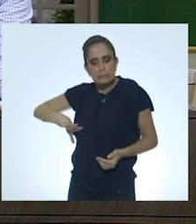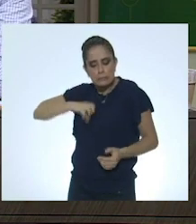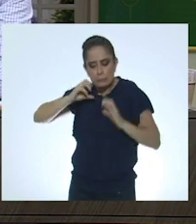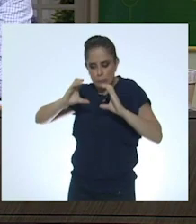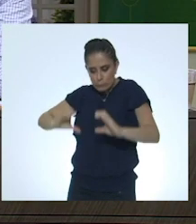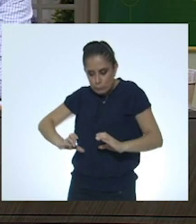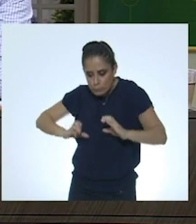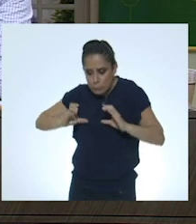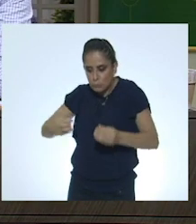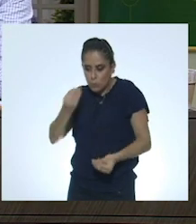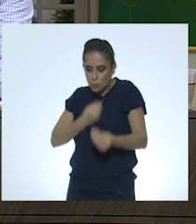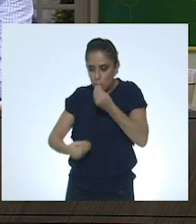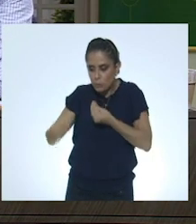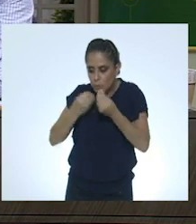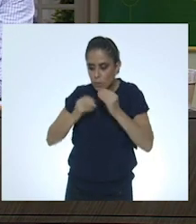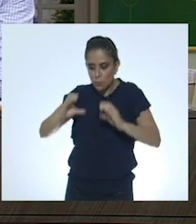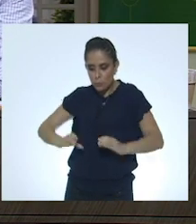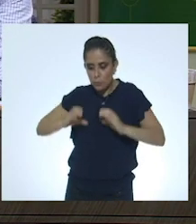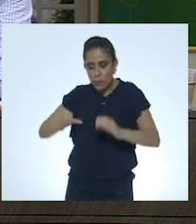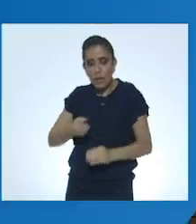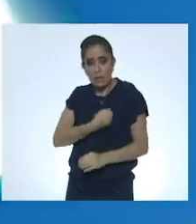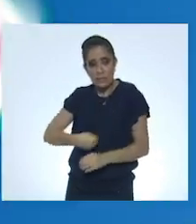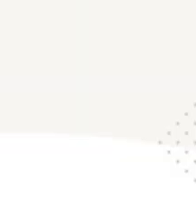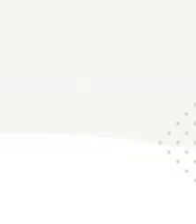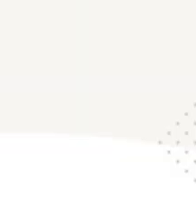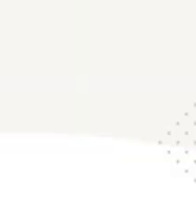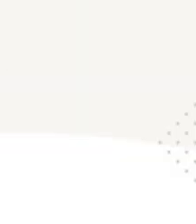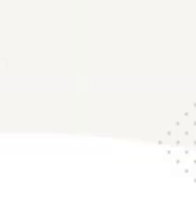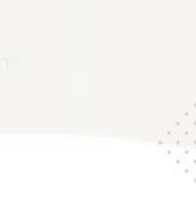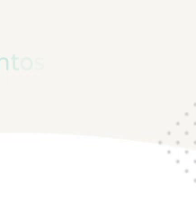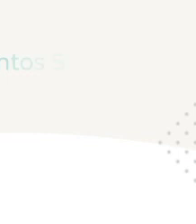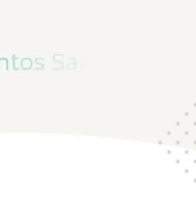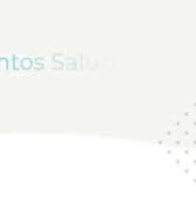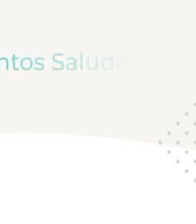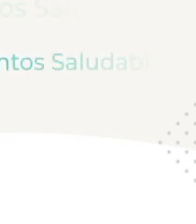su alimentación y salud. ¿Qué harías tú?